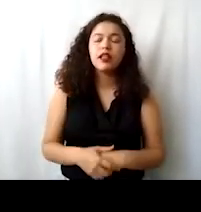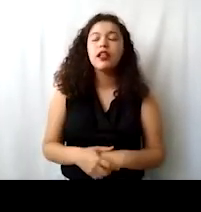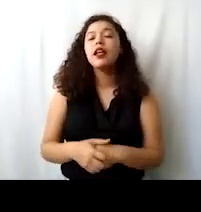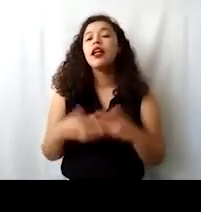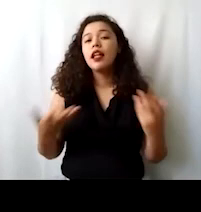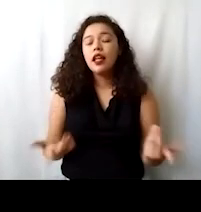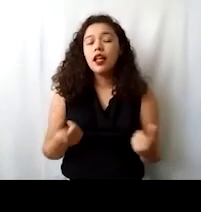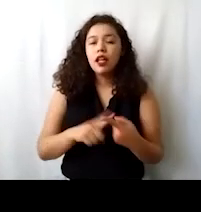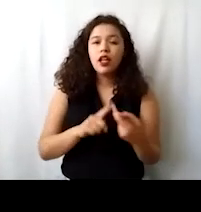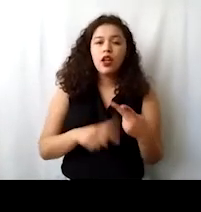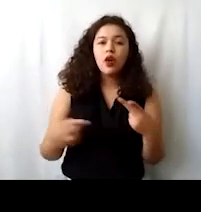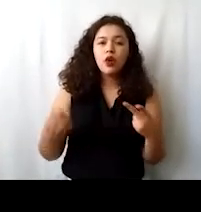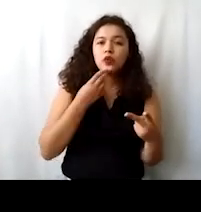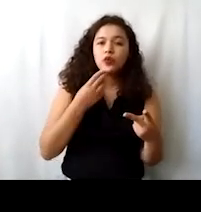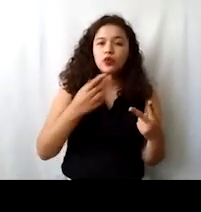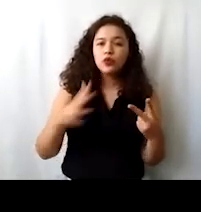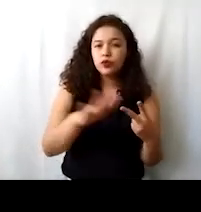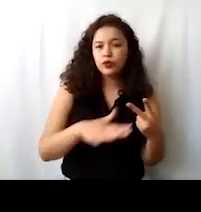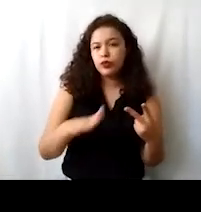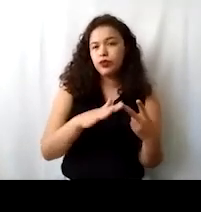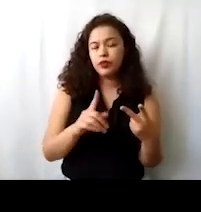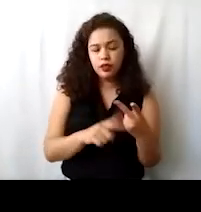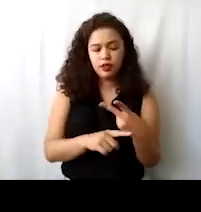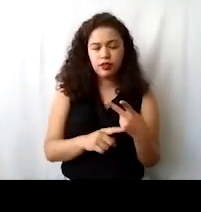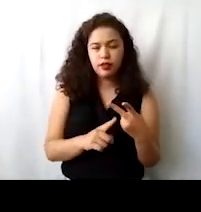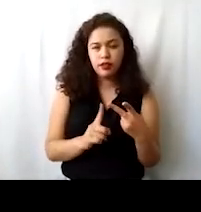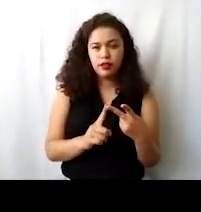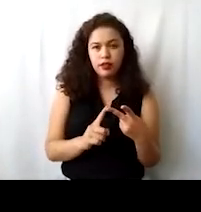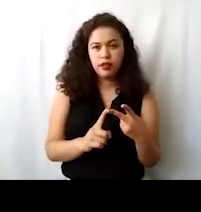Nuestro uso de suelo. A veces